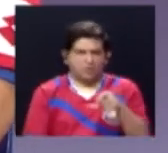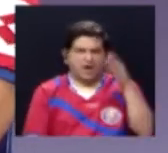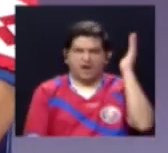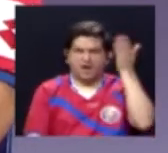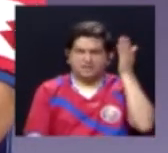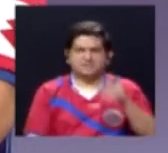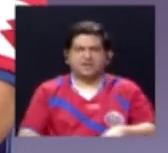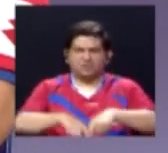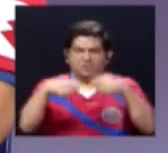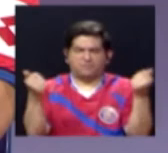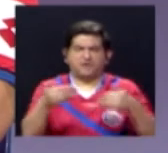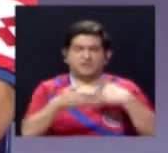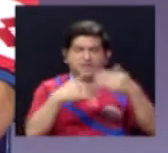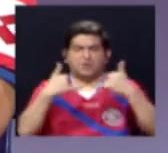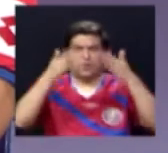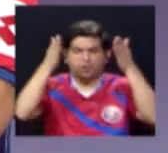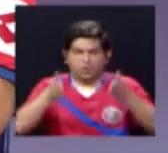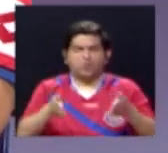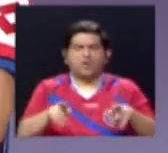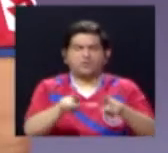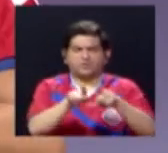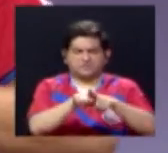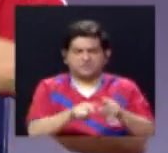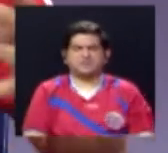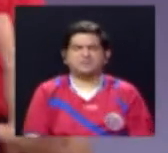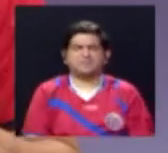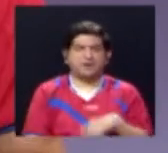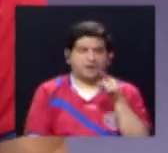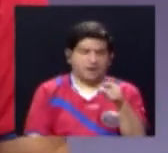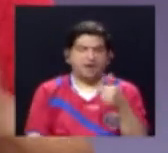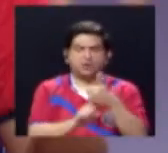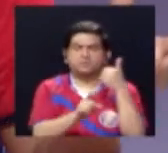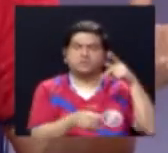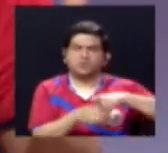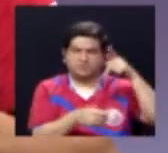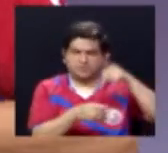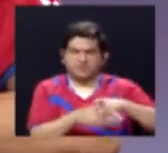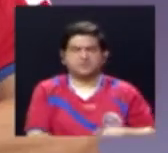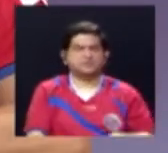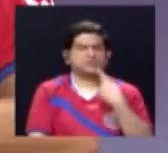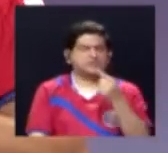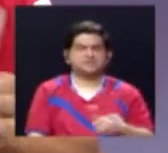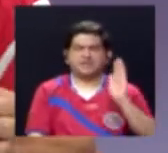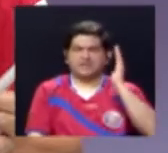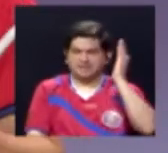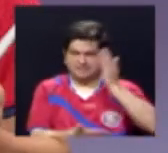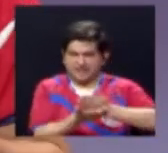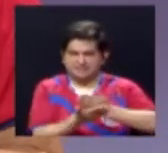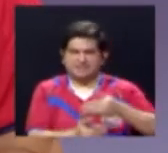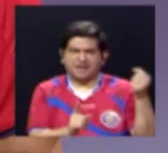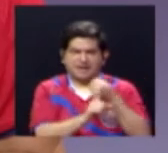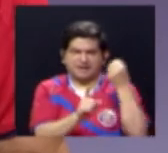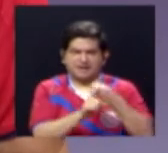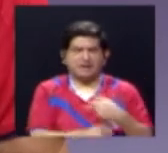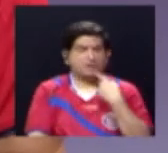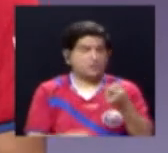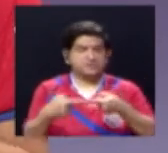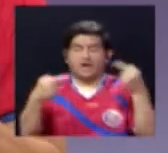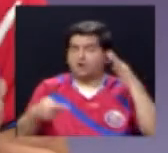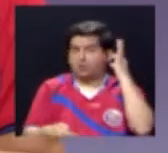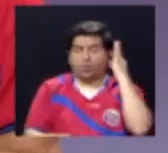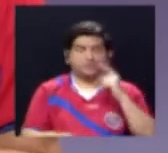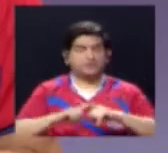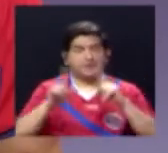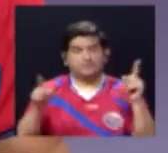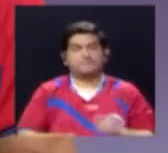conferencia de prensa y que luego hasta los jugadores de fútbol hicieran su participación para decir alto la violencia aunque específicamente no decía que era contra las mujeres